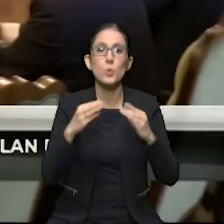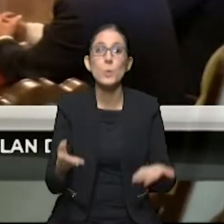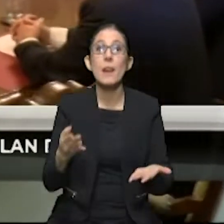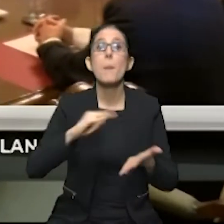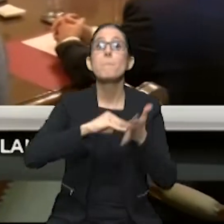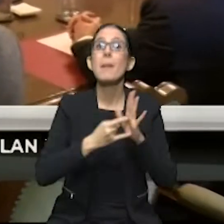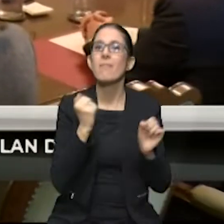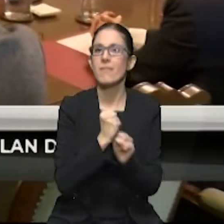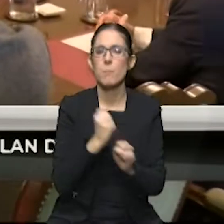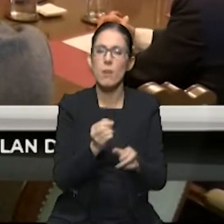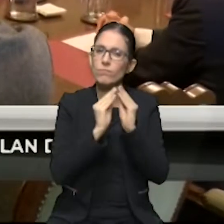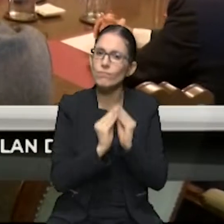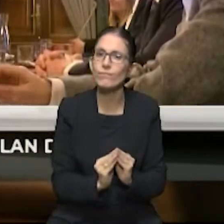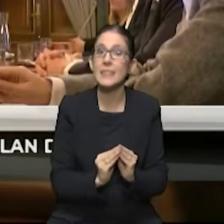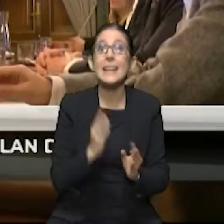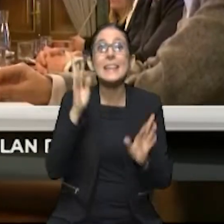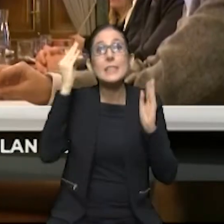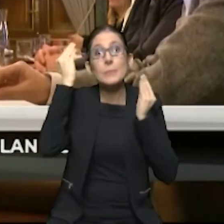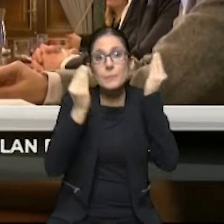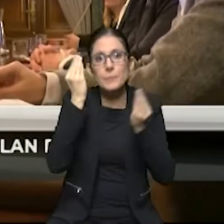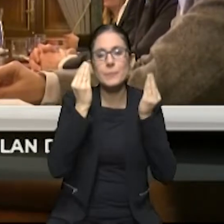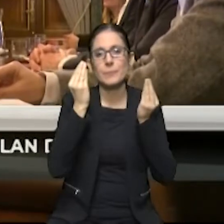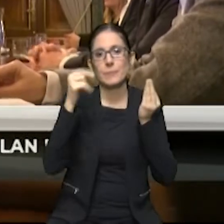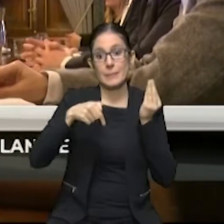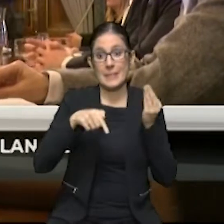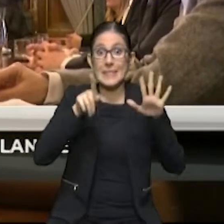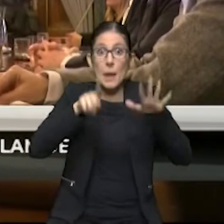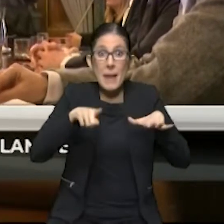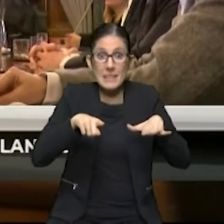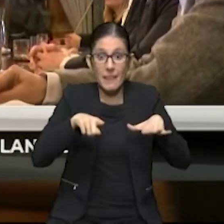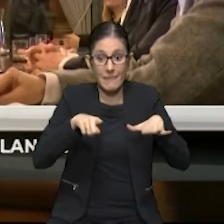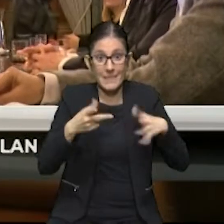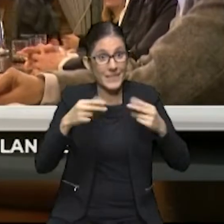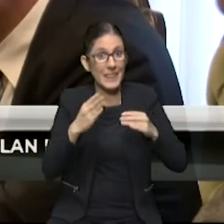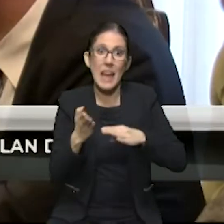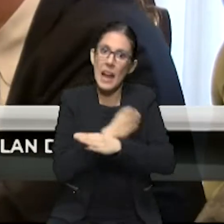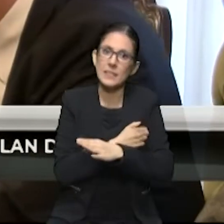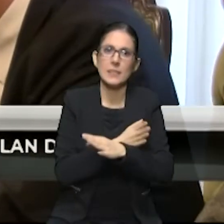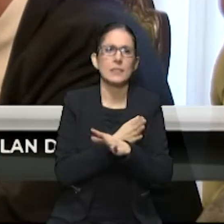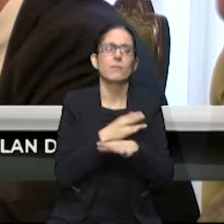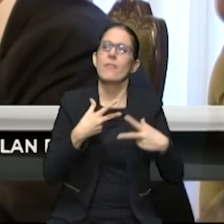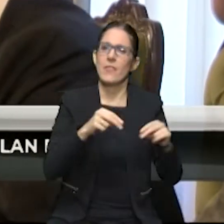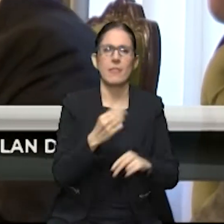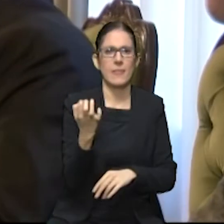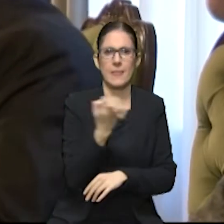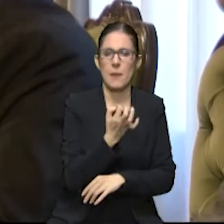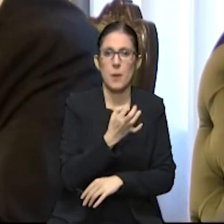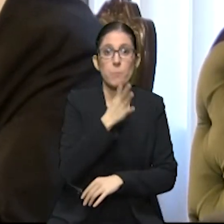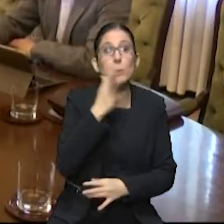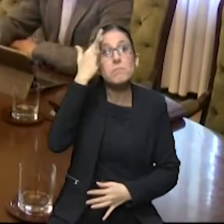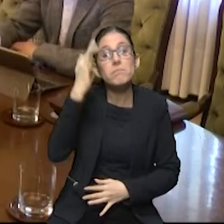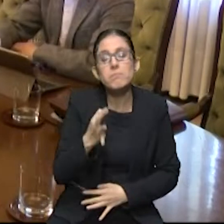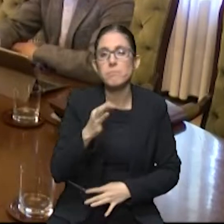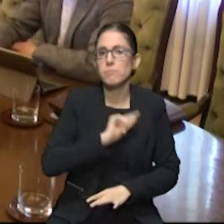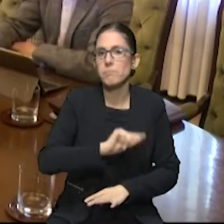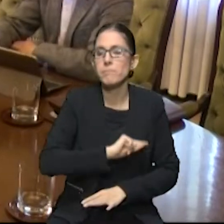proyecto que la presidenta confía en tener cerrado antes de finalizar el primer semestre del año porque ha dicho hay buen feeling, dice, entre el gobierno y